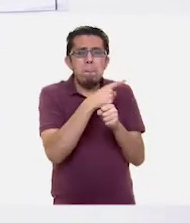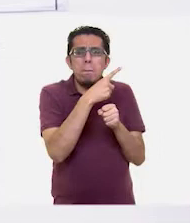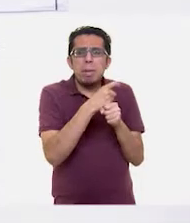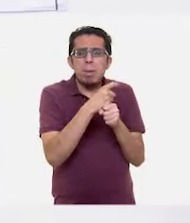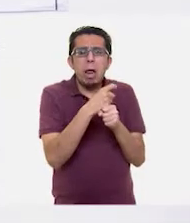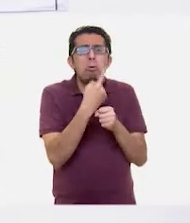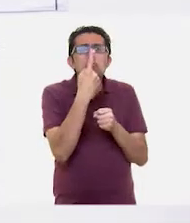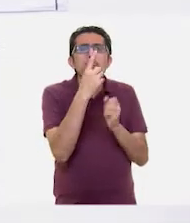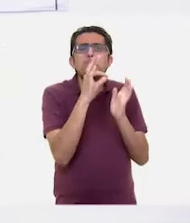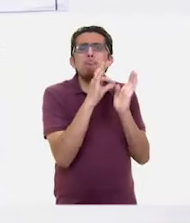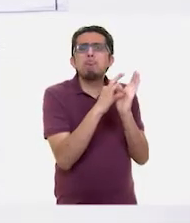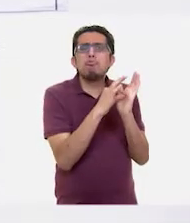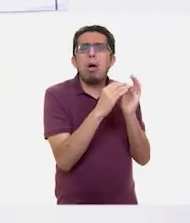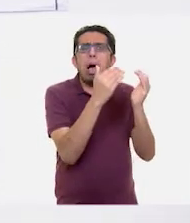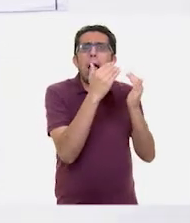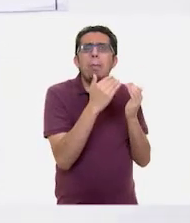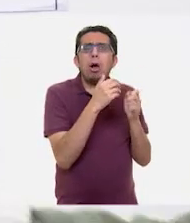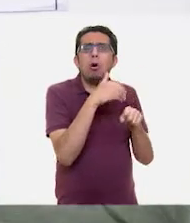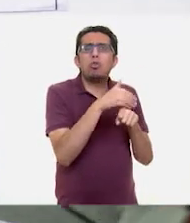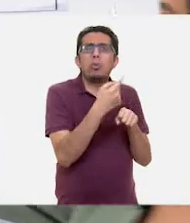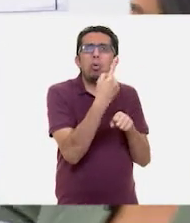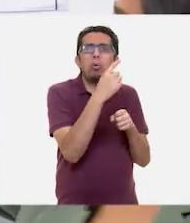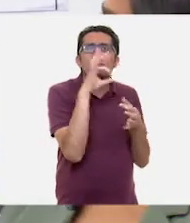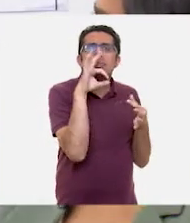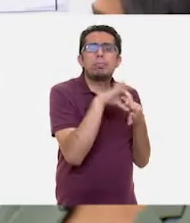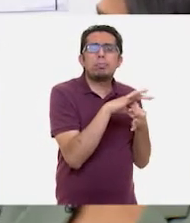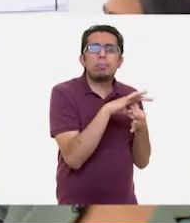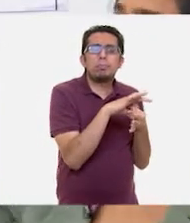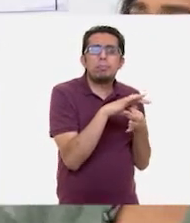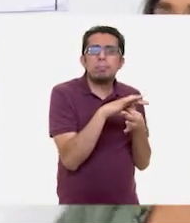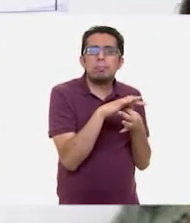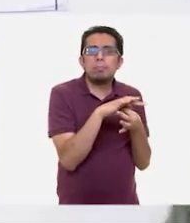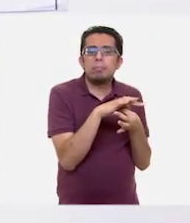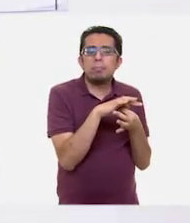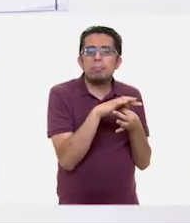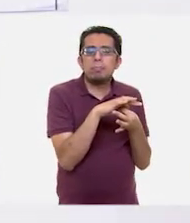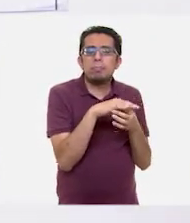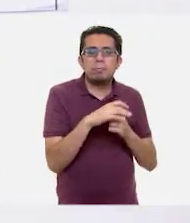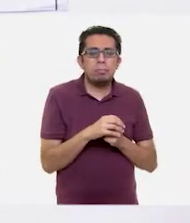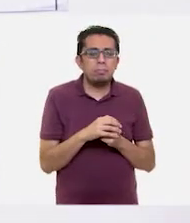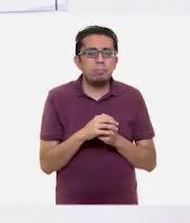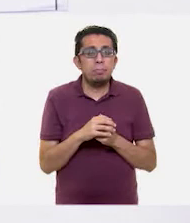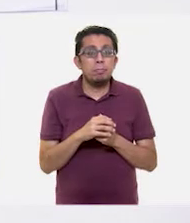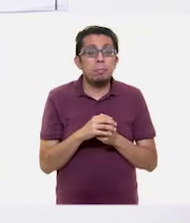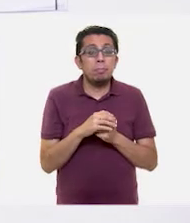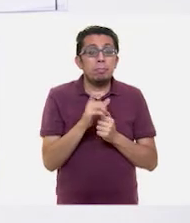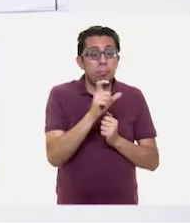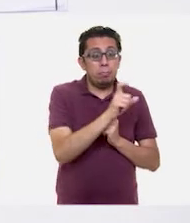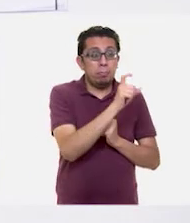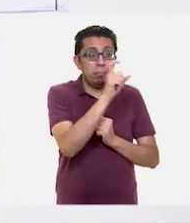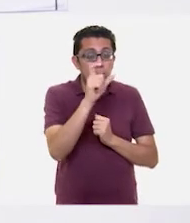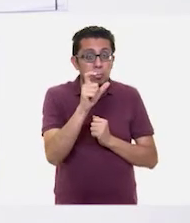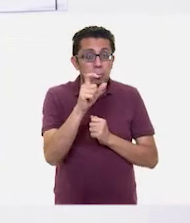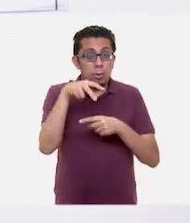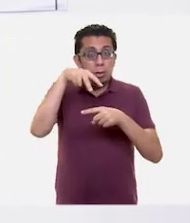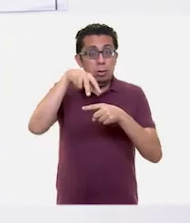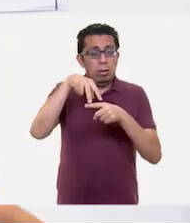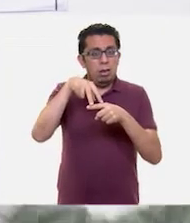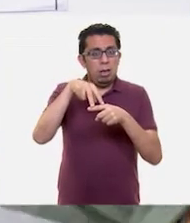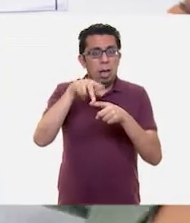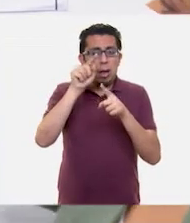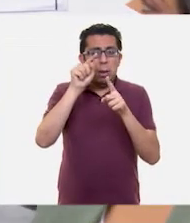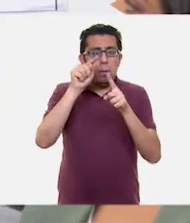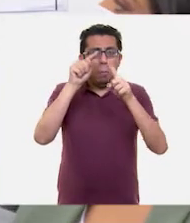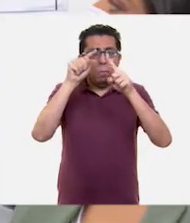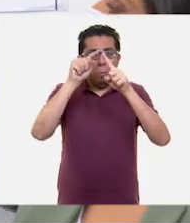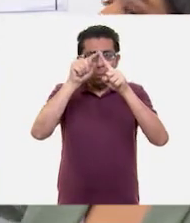y en la sucesión numérica está el número 1. Aquí está. Y la siguiente figura tiene 3 puntos y